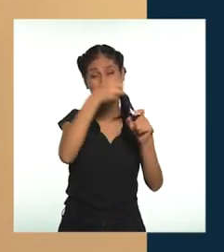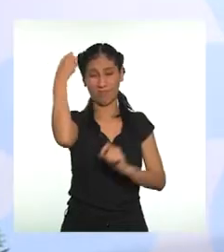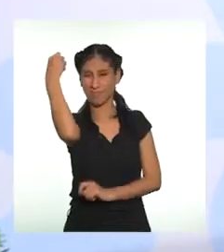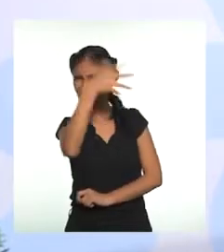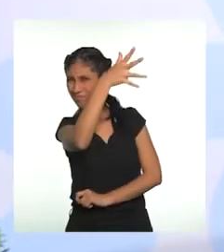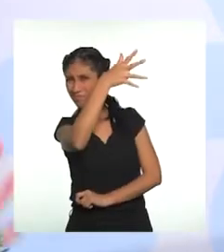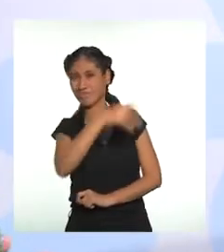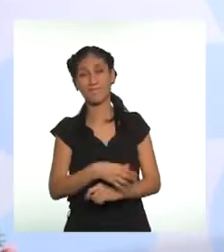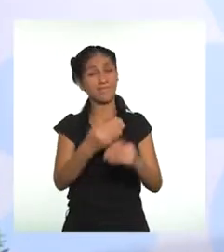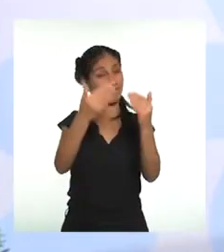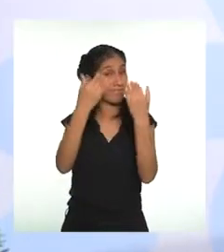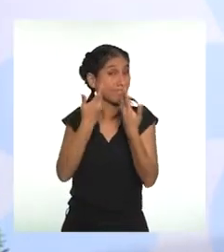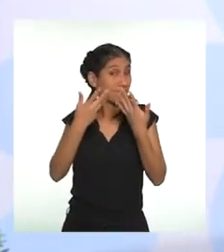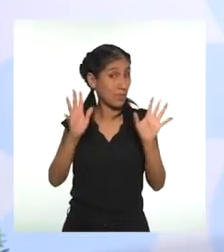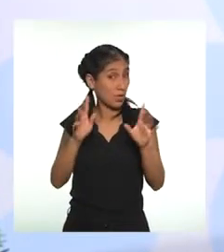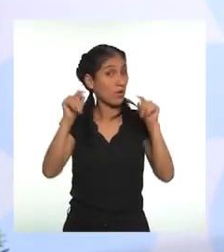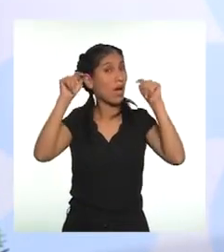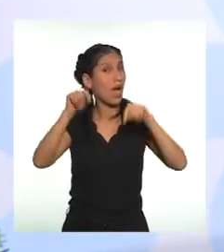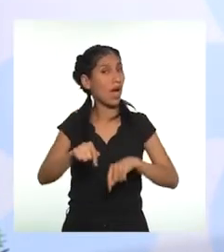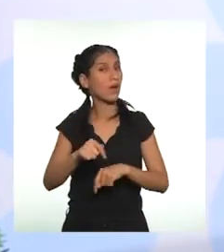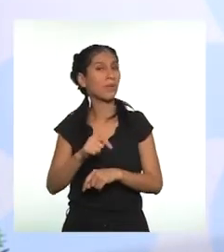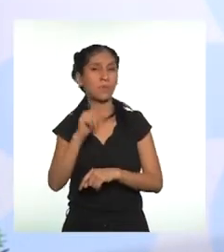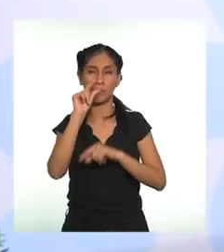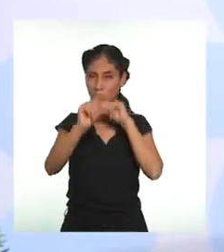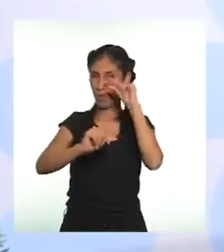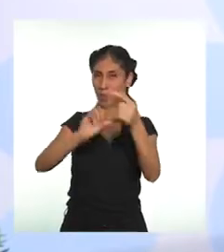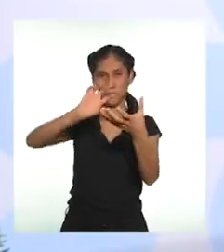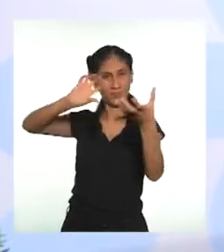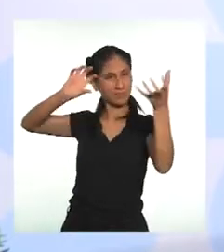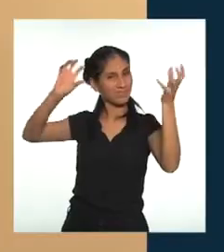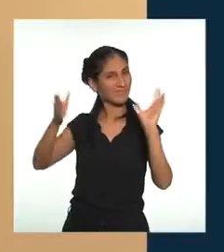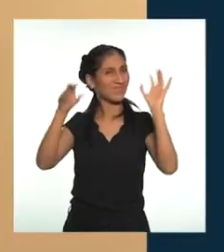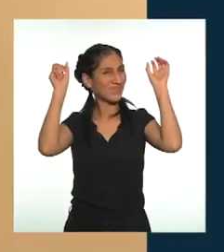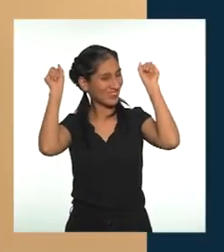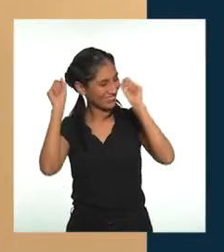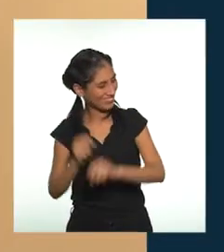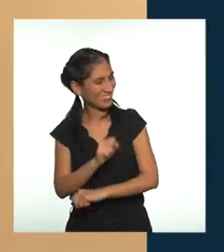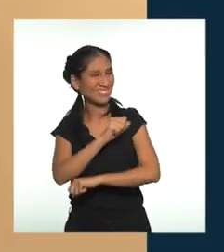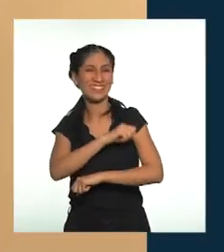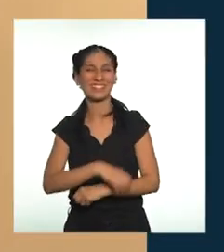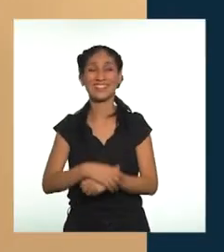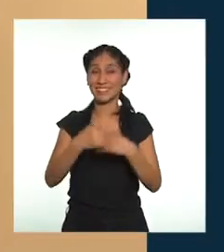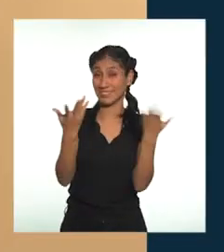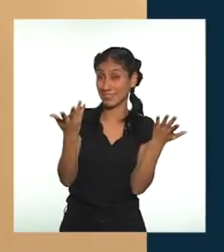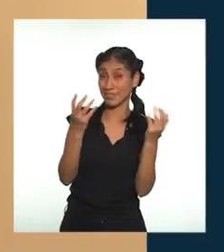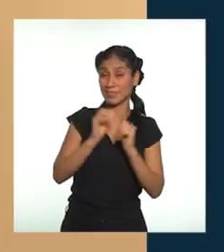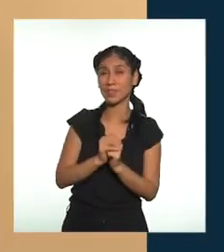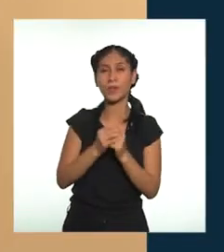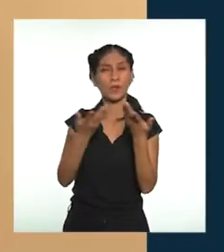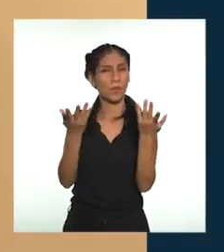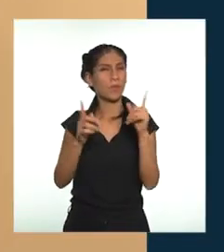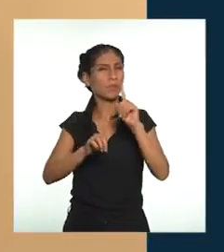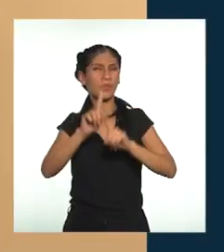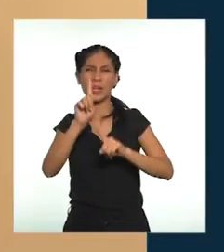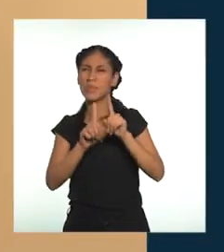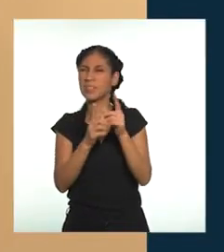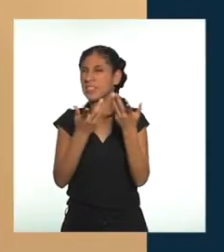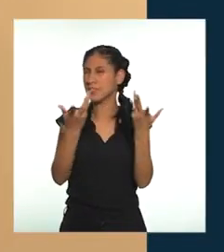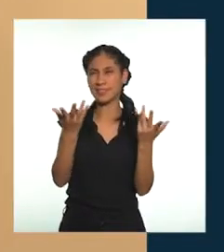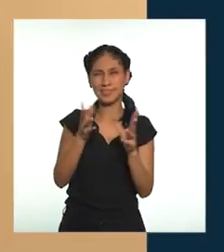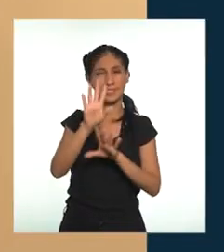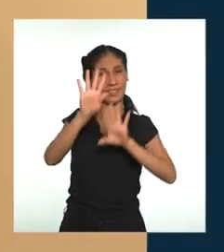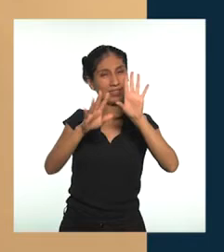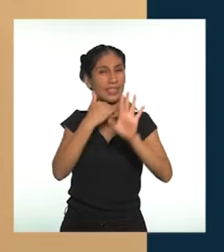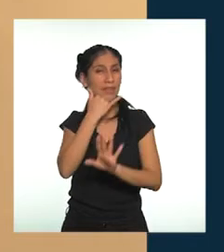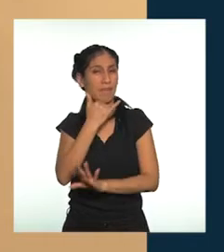personas. Afortunadamente, la realidad actual está cambiando. Sí, Andrea, a pesar de que muchas